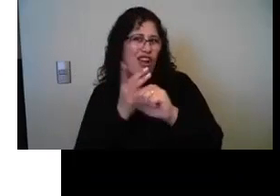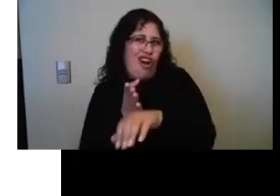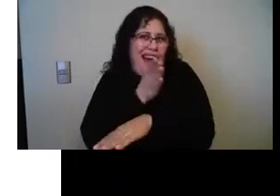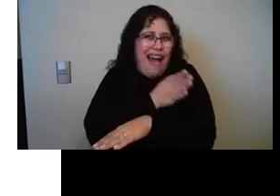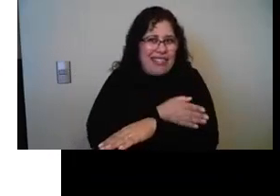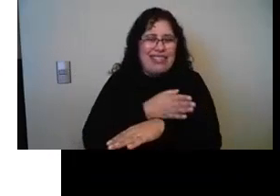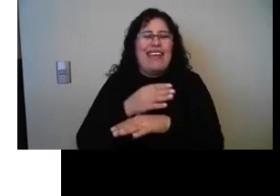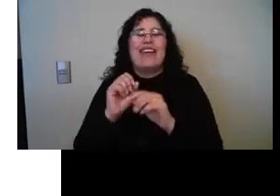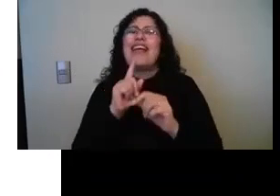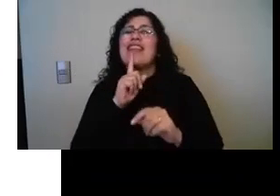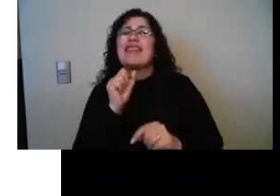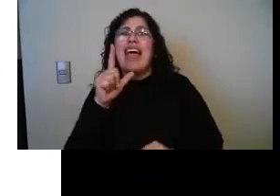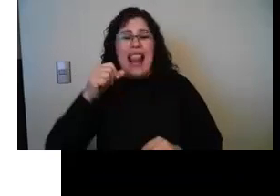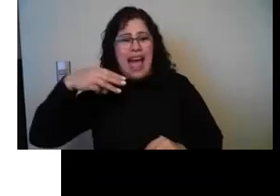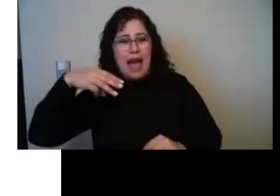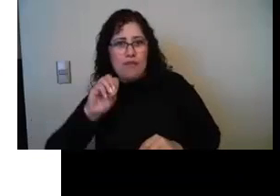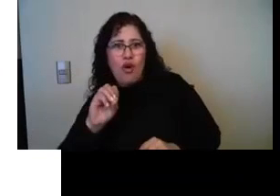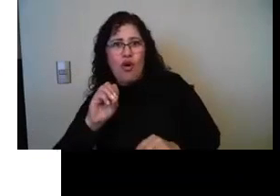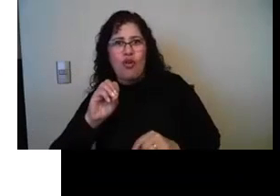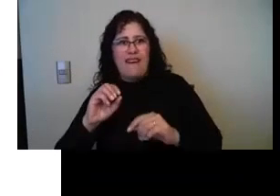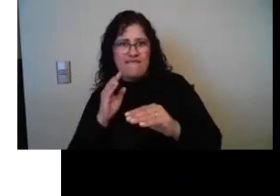aquí está marcado lo que es el núcleo